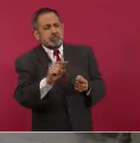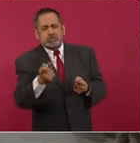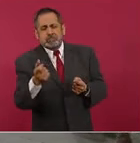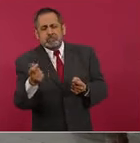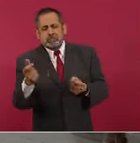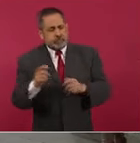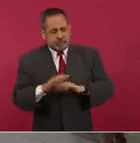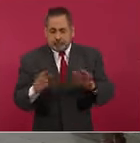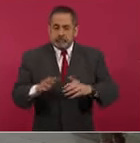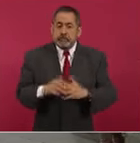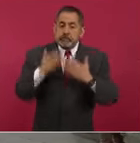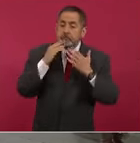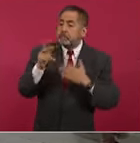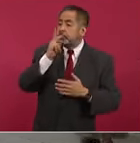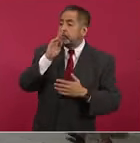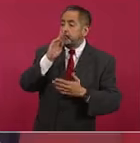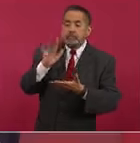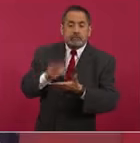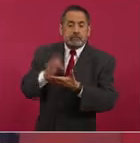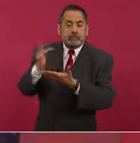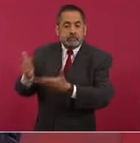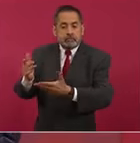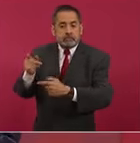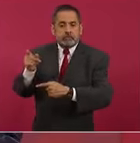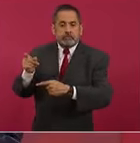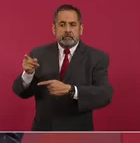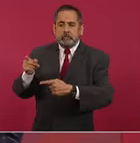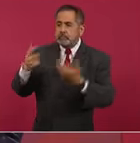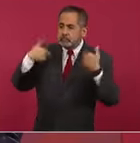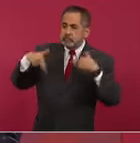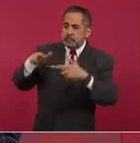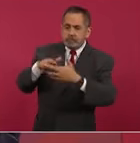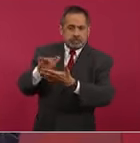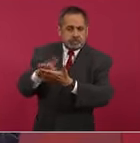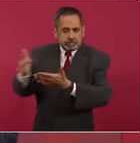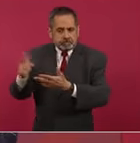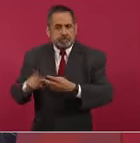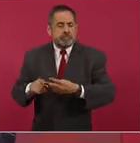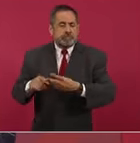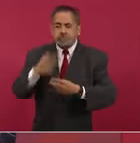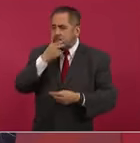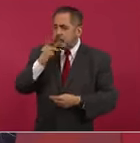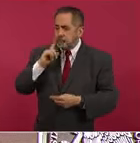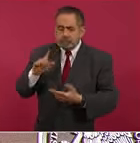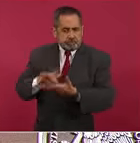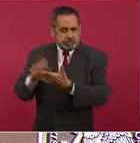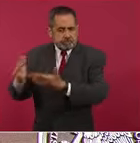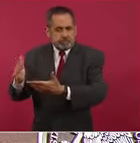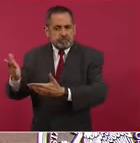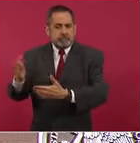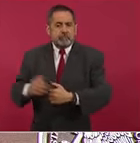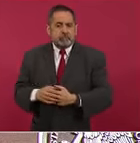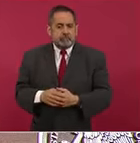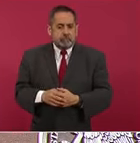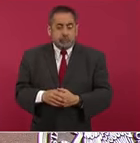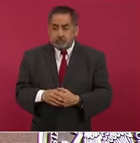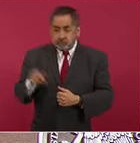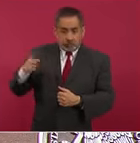Y agradecemos mucho a los padres de familia, a las maestras, a los maestros que se han